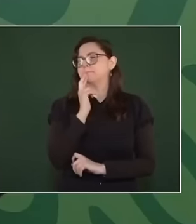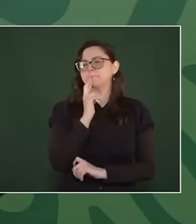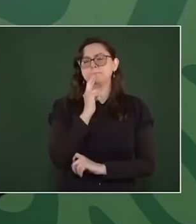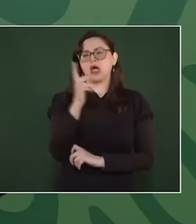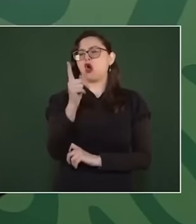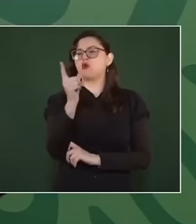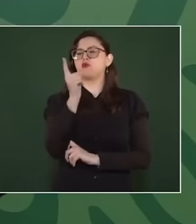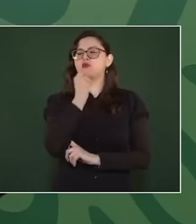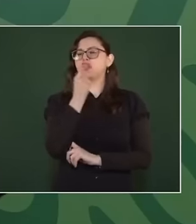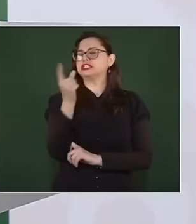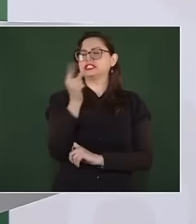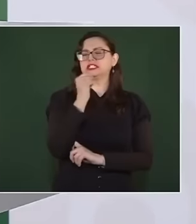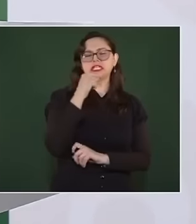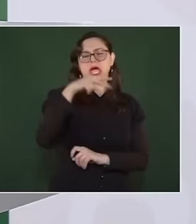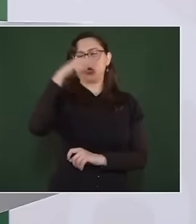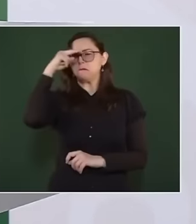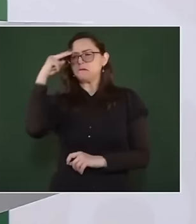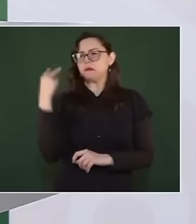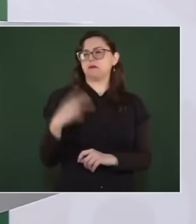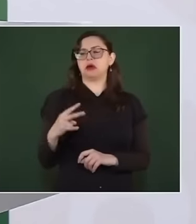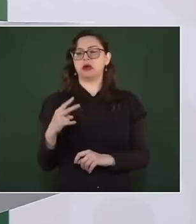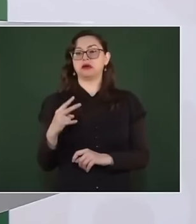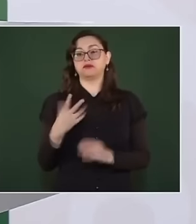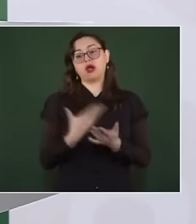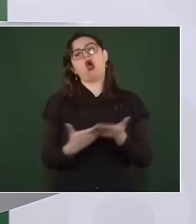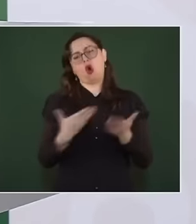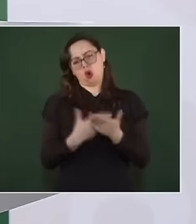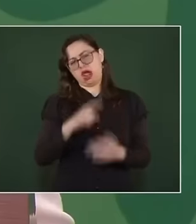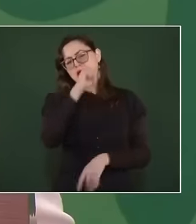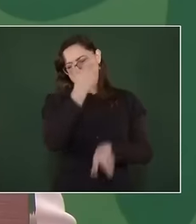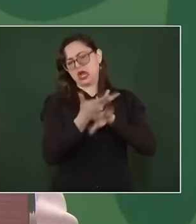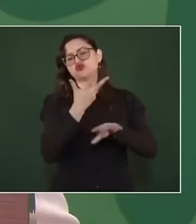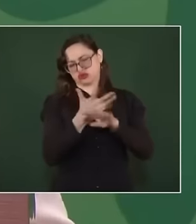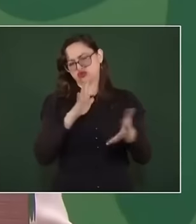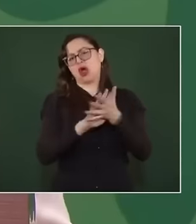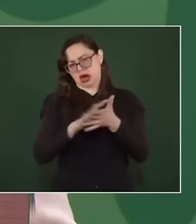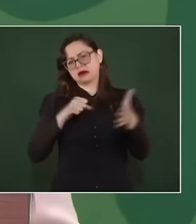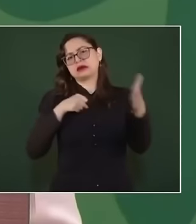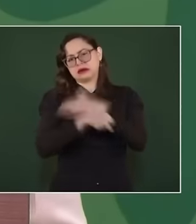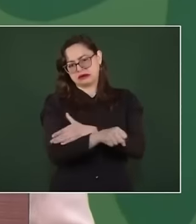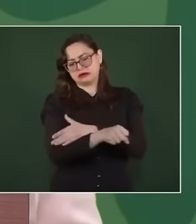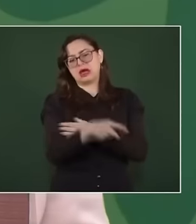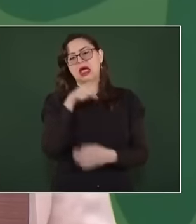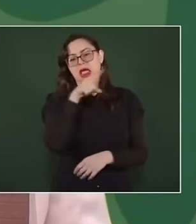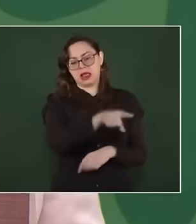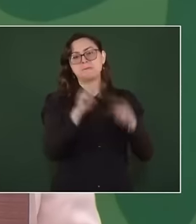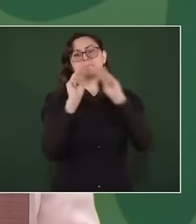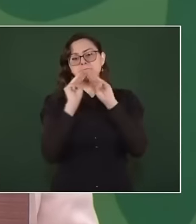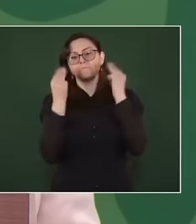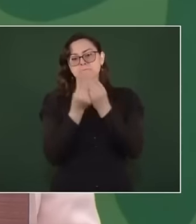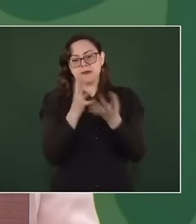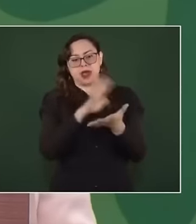ya hace preso en la cárcel de Brooklyn Nueva York como he sabido acusado de los delitos de Conspiración para la distribución